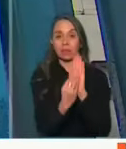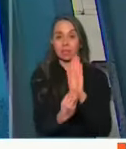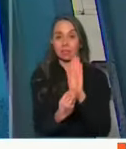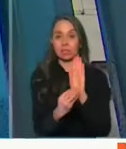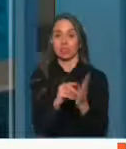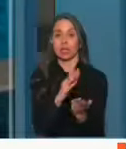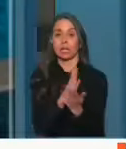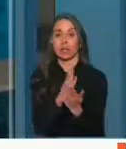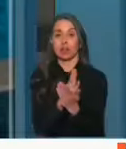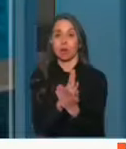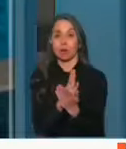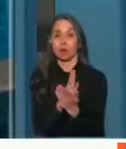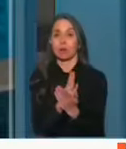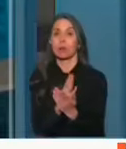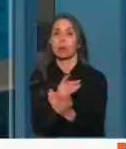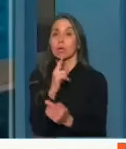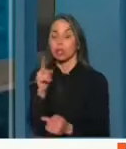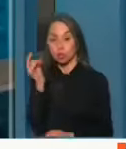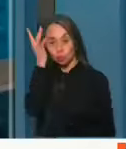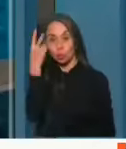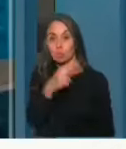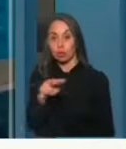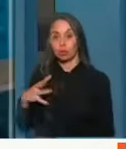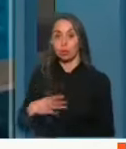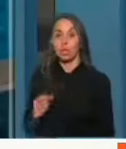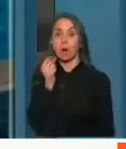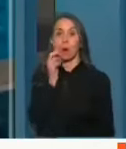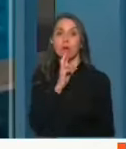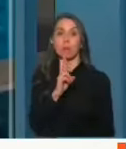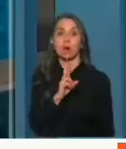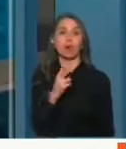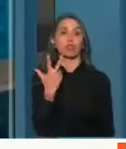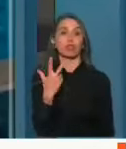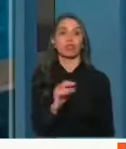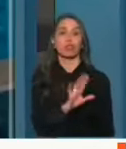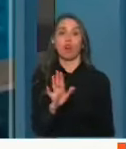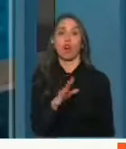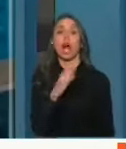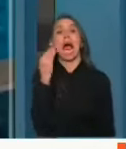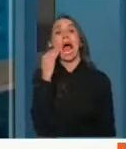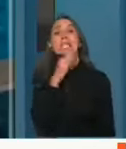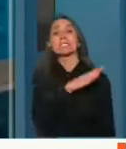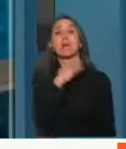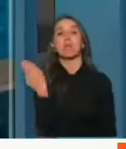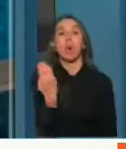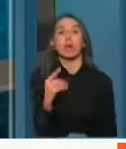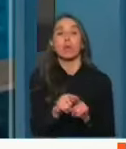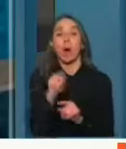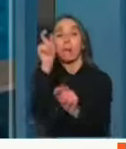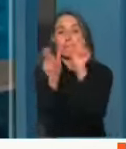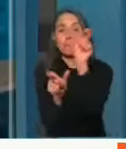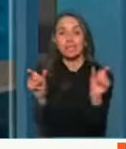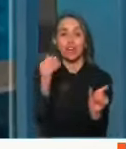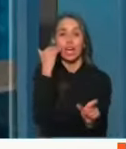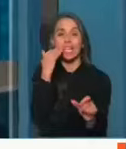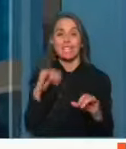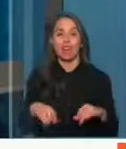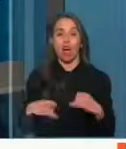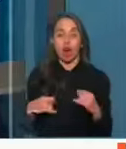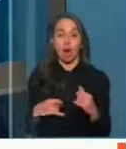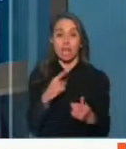el colegio. Cuando se enteraron sus hijas, ¿cuál fue la reacción? Ah, no, a morir. Yo creo que como toda persona, como todo niño